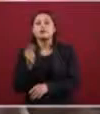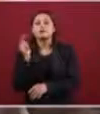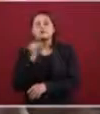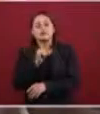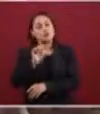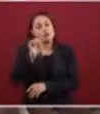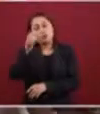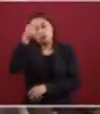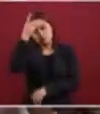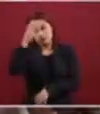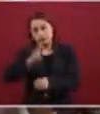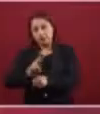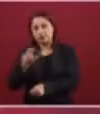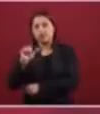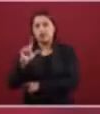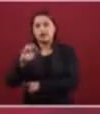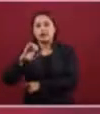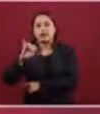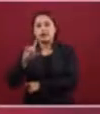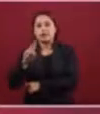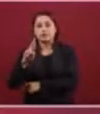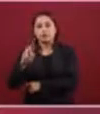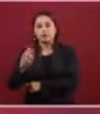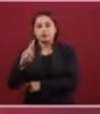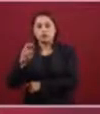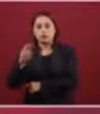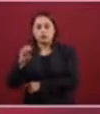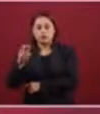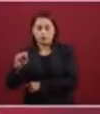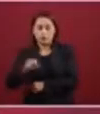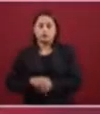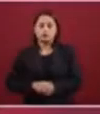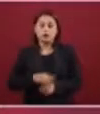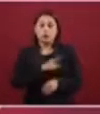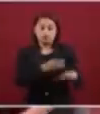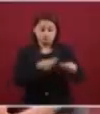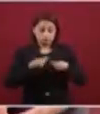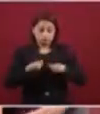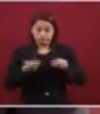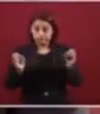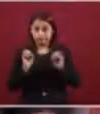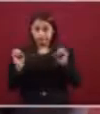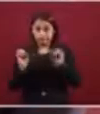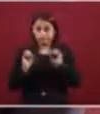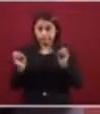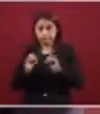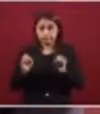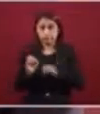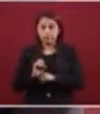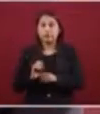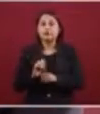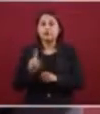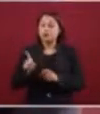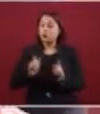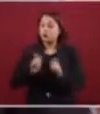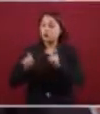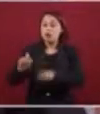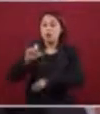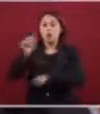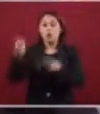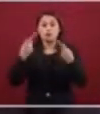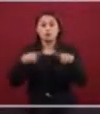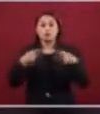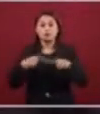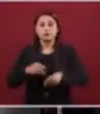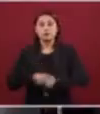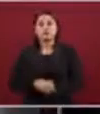incluso él no me entregó. Él se fue los días últimos de noviembre y dejó un encargado. Me refería a la